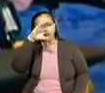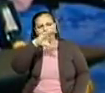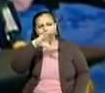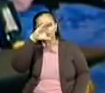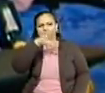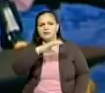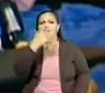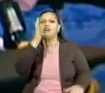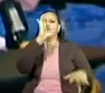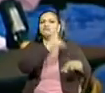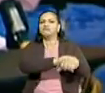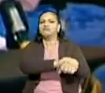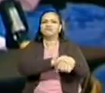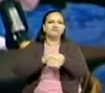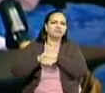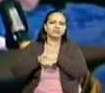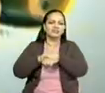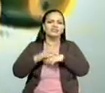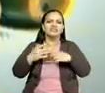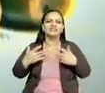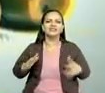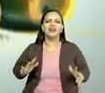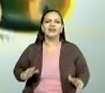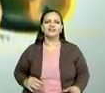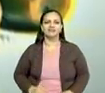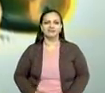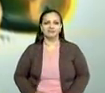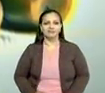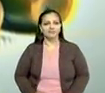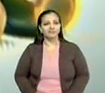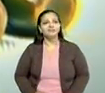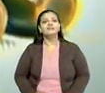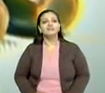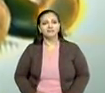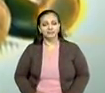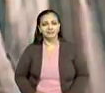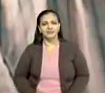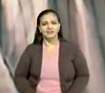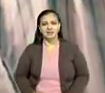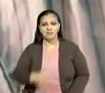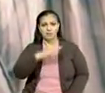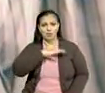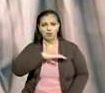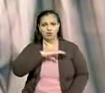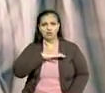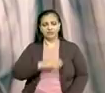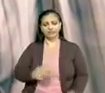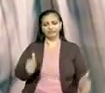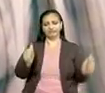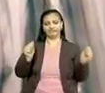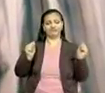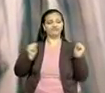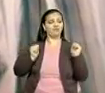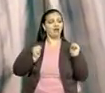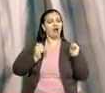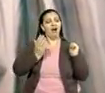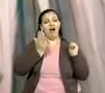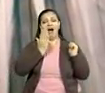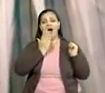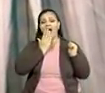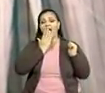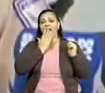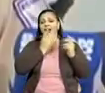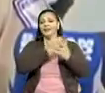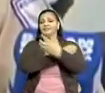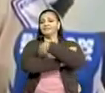del comando zonal, los últimos golpes evidencian que no se quedaron con los brazos cruzados. Los conocen de pies a